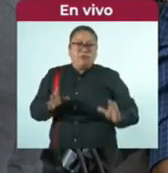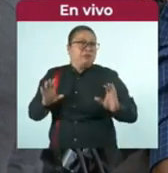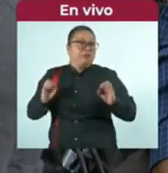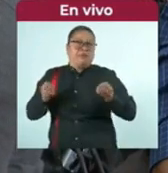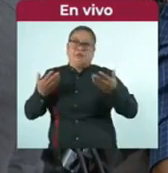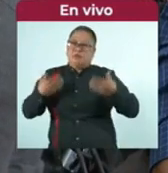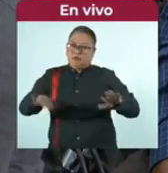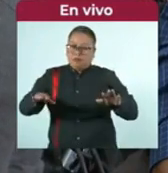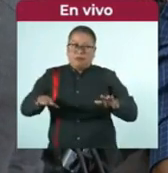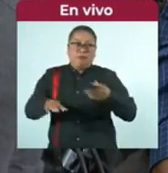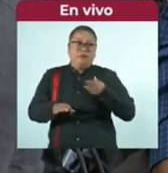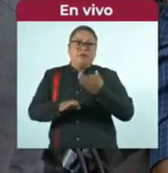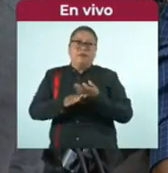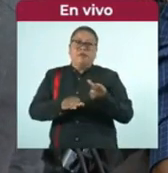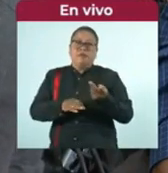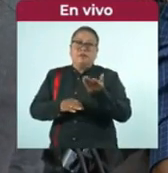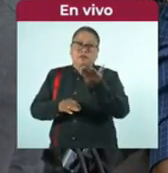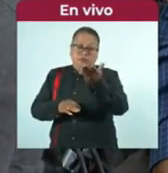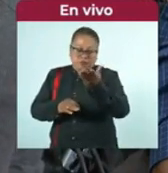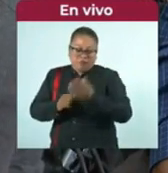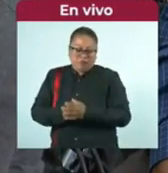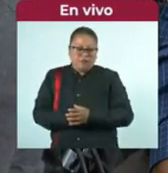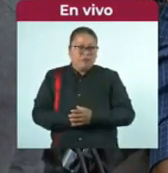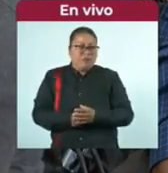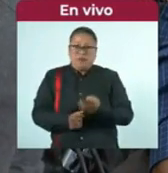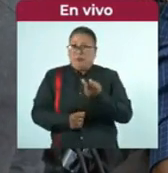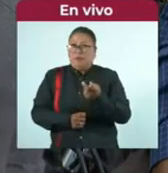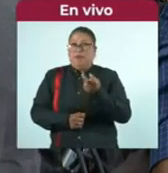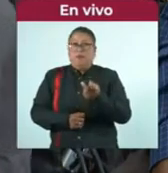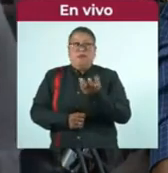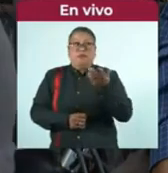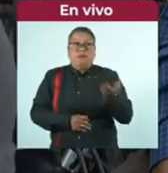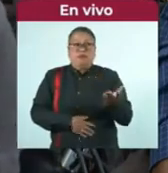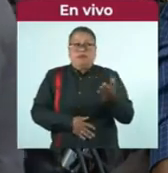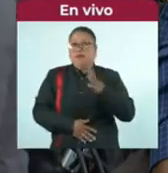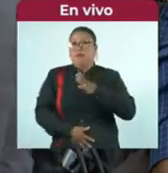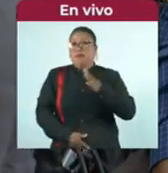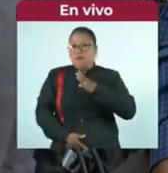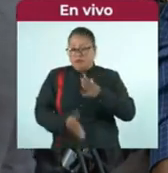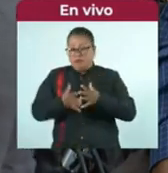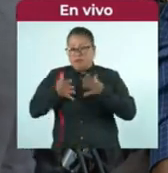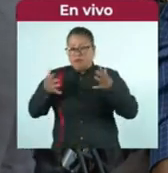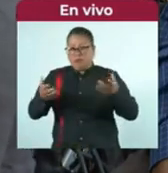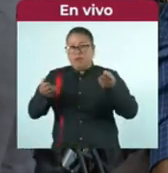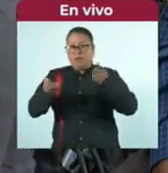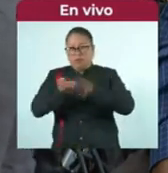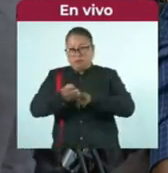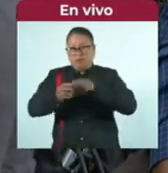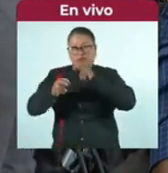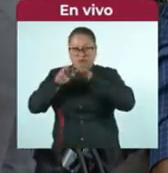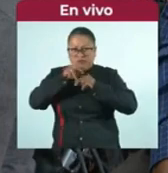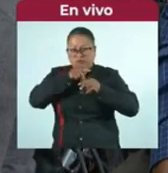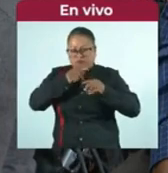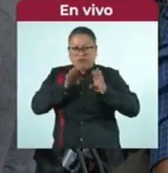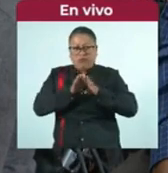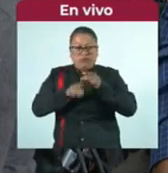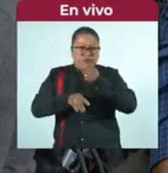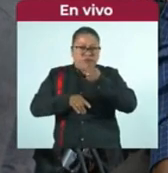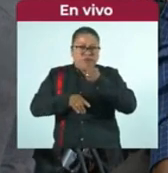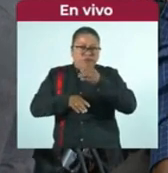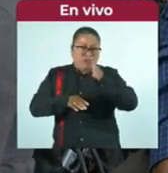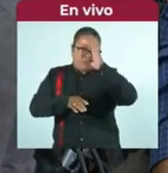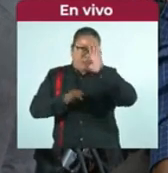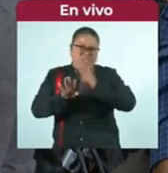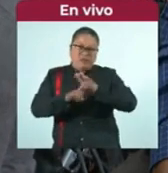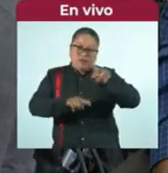más. Preguntarle, gobernador, en este caso, pues existe preocupación en el gremio porque pareciera que se estuviera